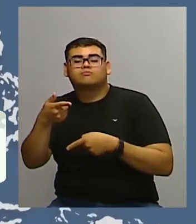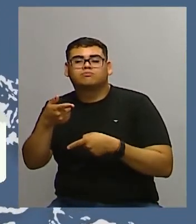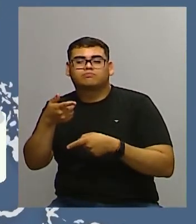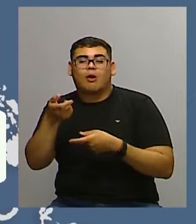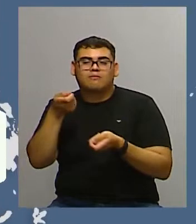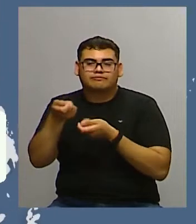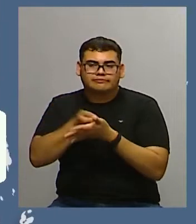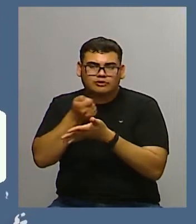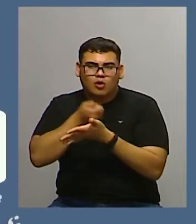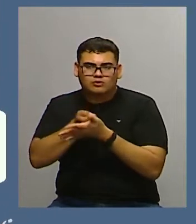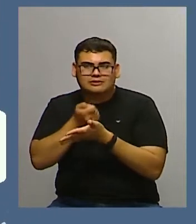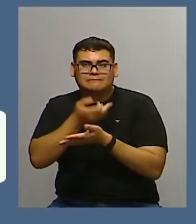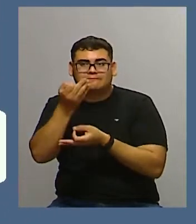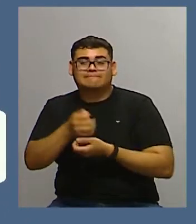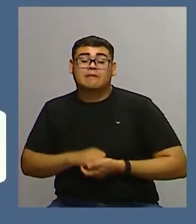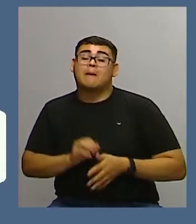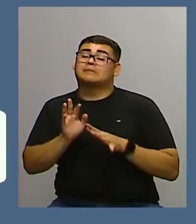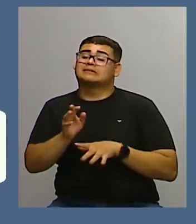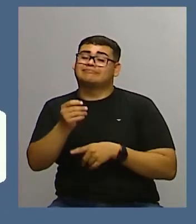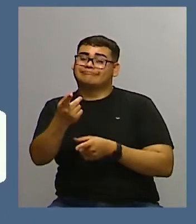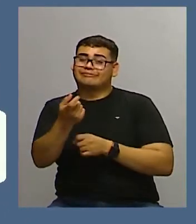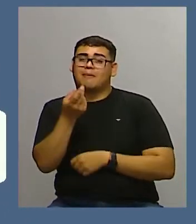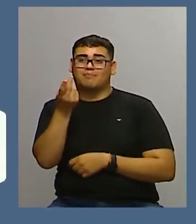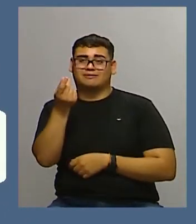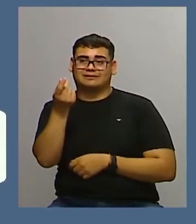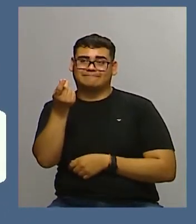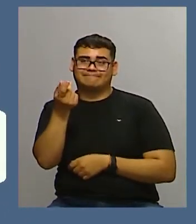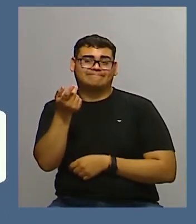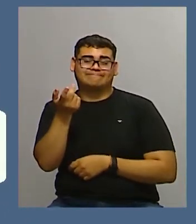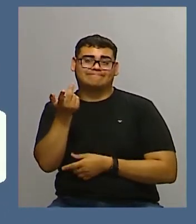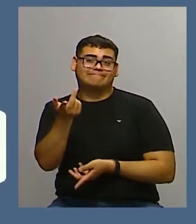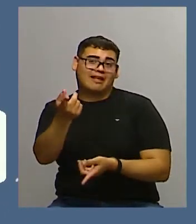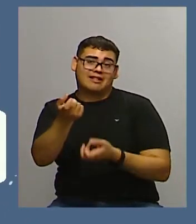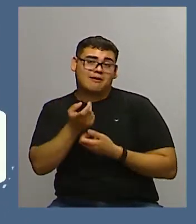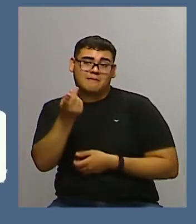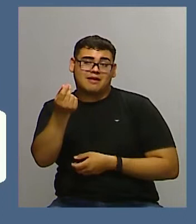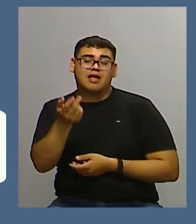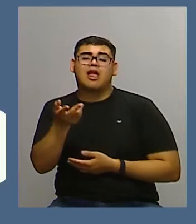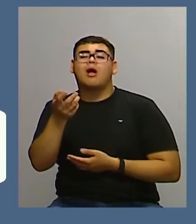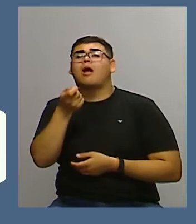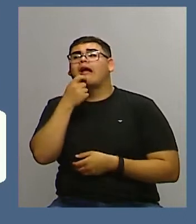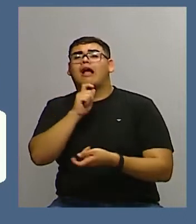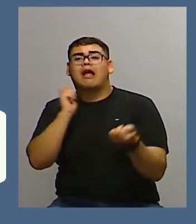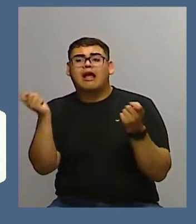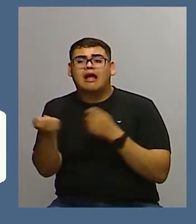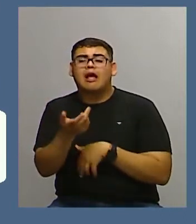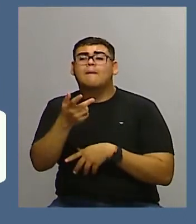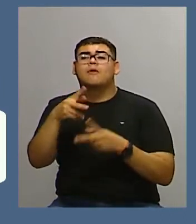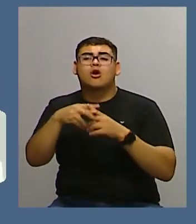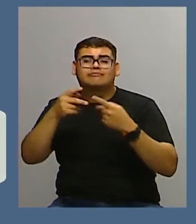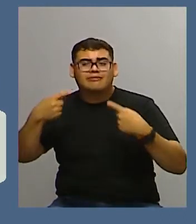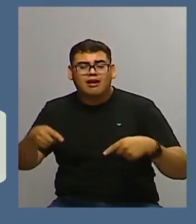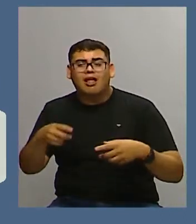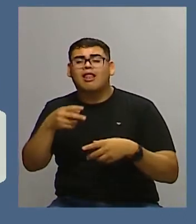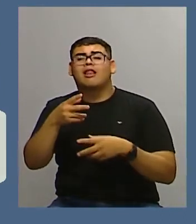dinero, se necesita realmente hacer cambios profundos, tecnológicos. Sin ir más lejos, pensemos